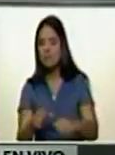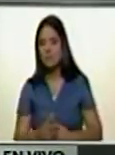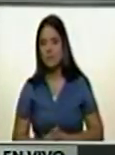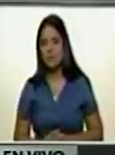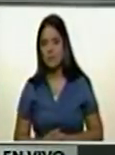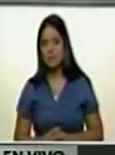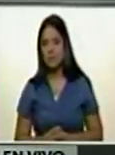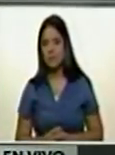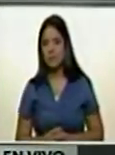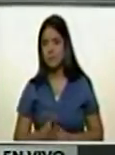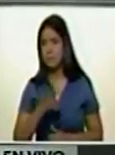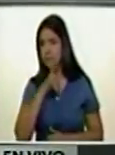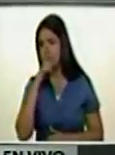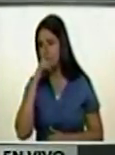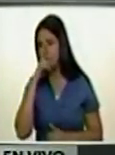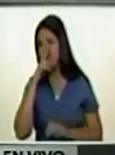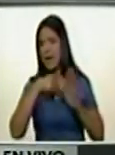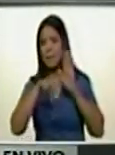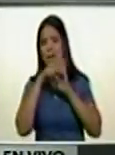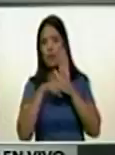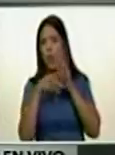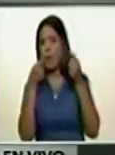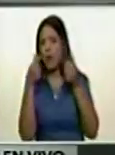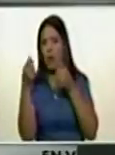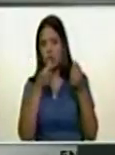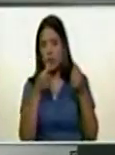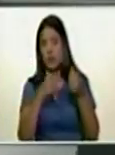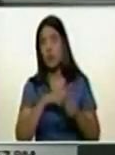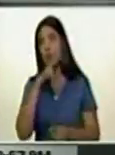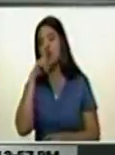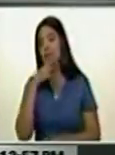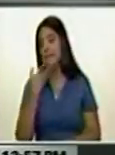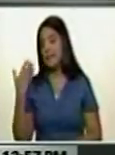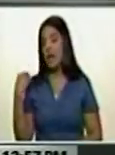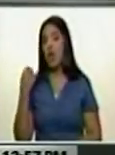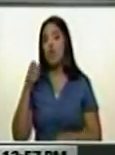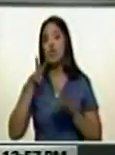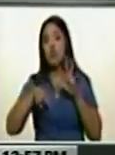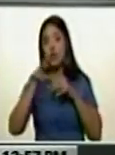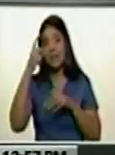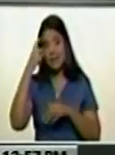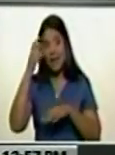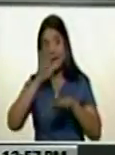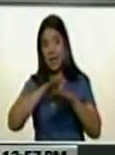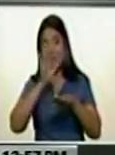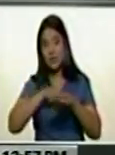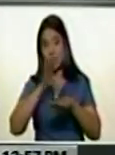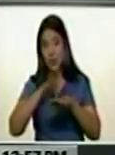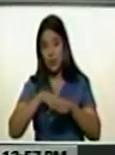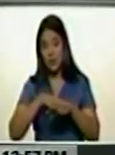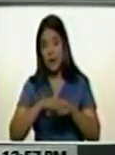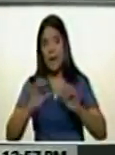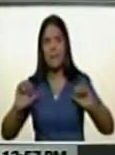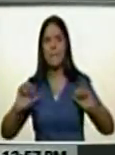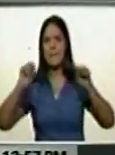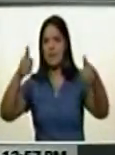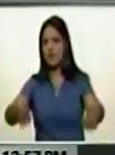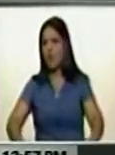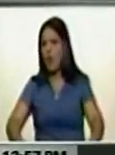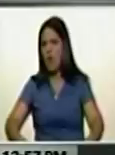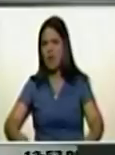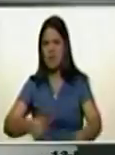neoliberal más terrible que ha vivido el pueblo de Venezuela, que apenas a 12 días de su anuncio comenzó